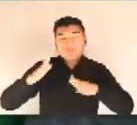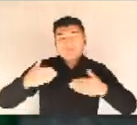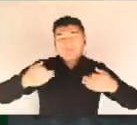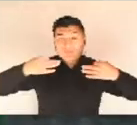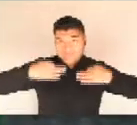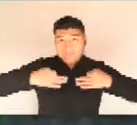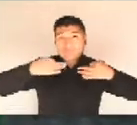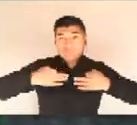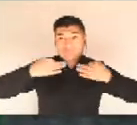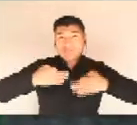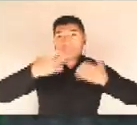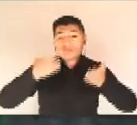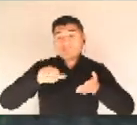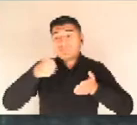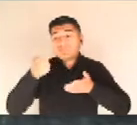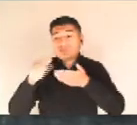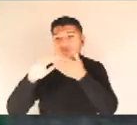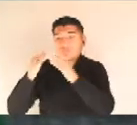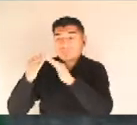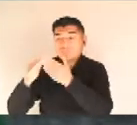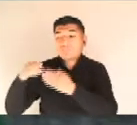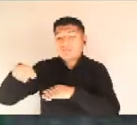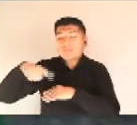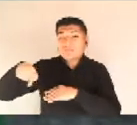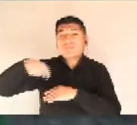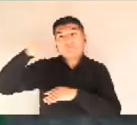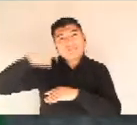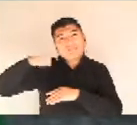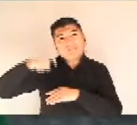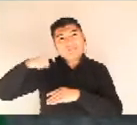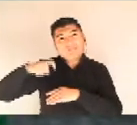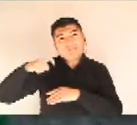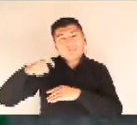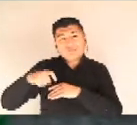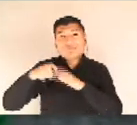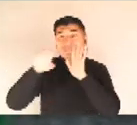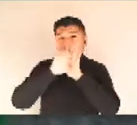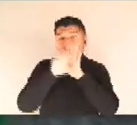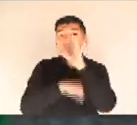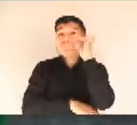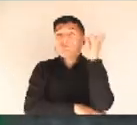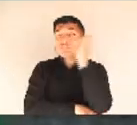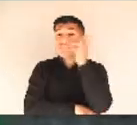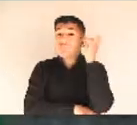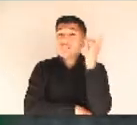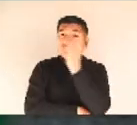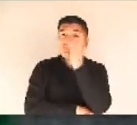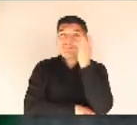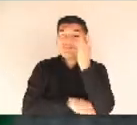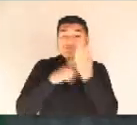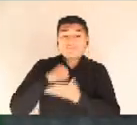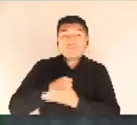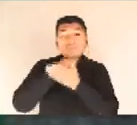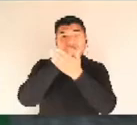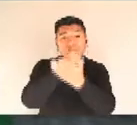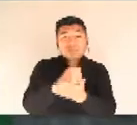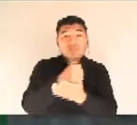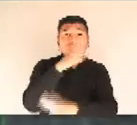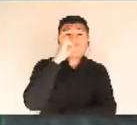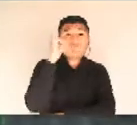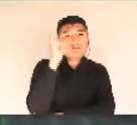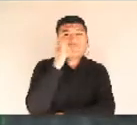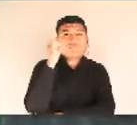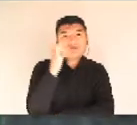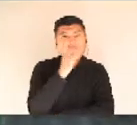bien y hay otros pueblos que necesitan como el pueblo boliviano les vamos a ayudar a los bolivianos